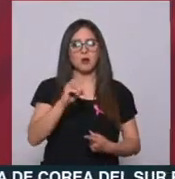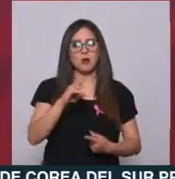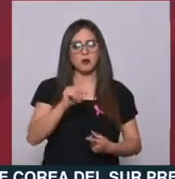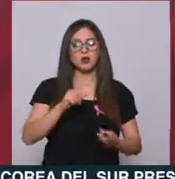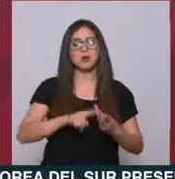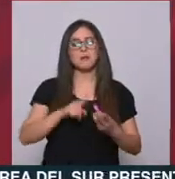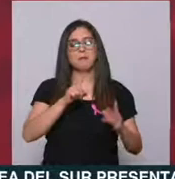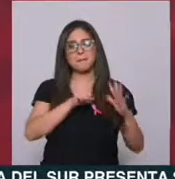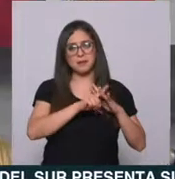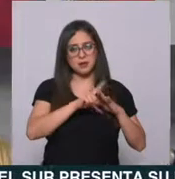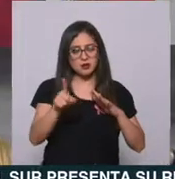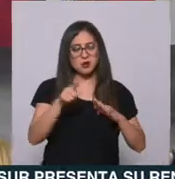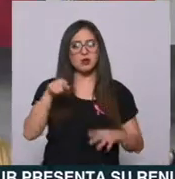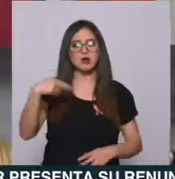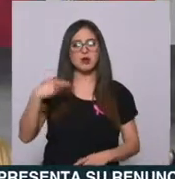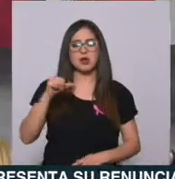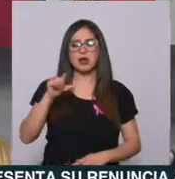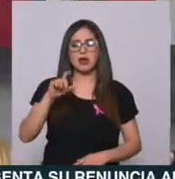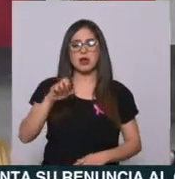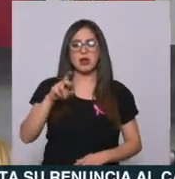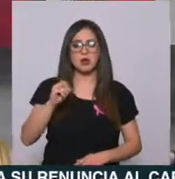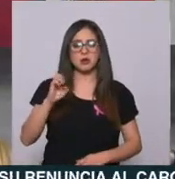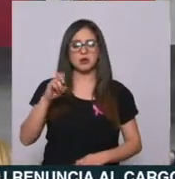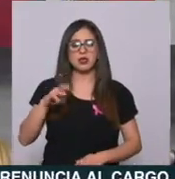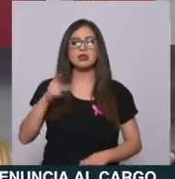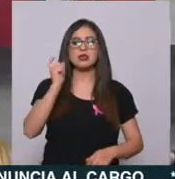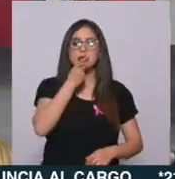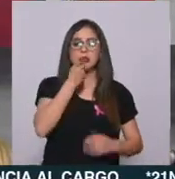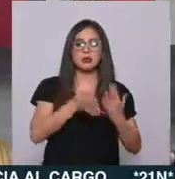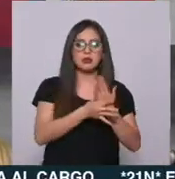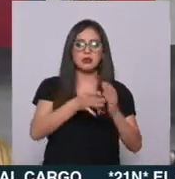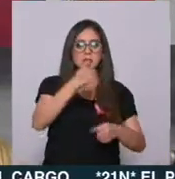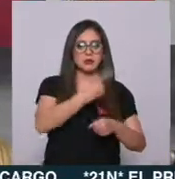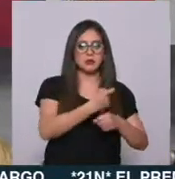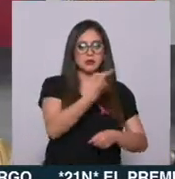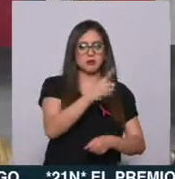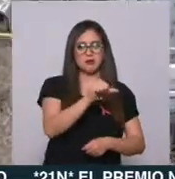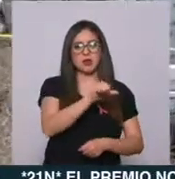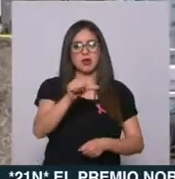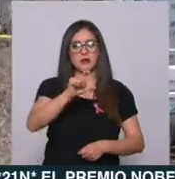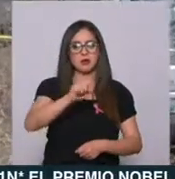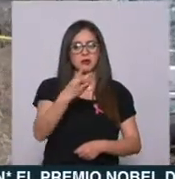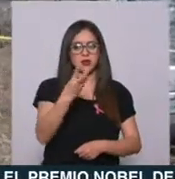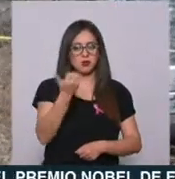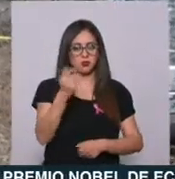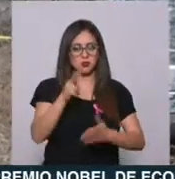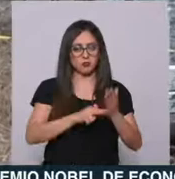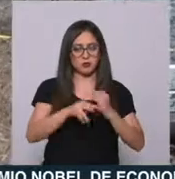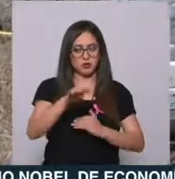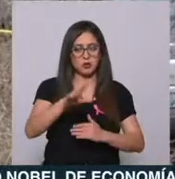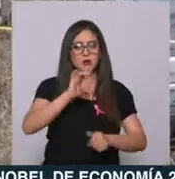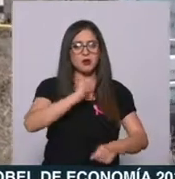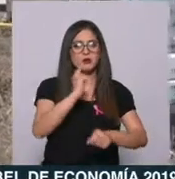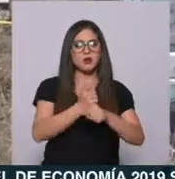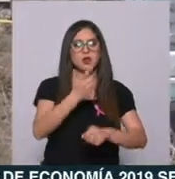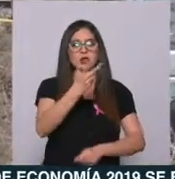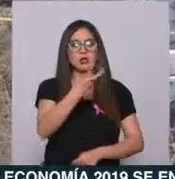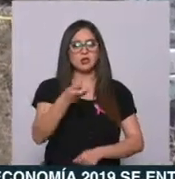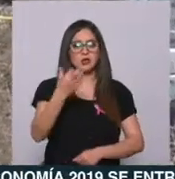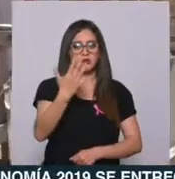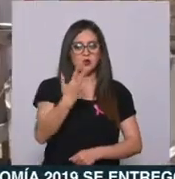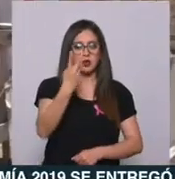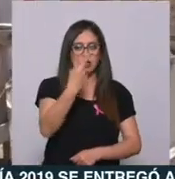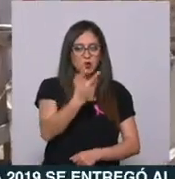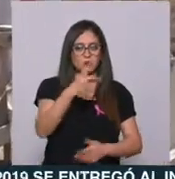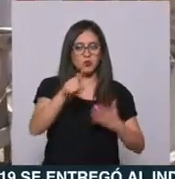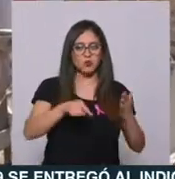Alejandro Encinas, informó que del 1 de diciembre al 23 de agosto del presente año se han encontrado 352 sitios